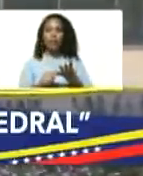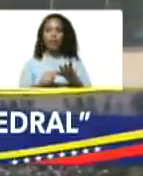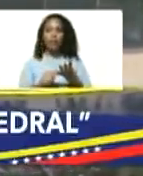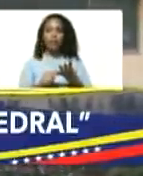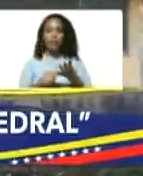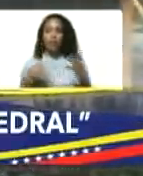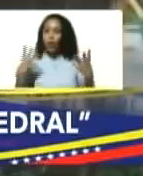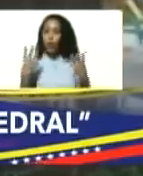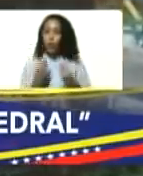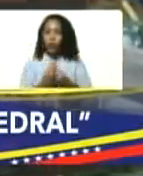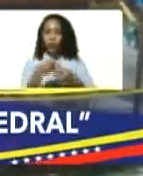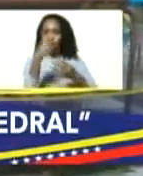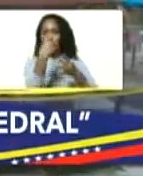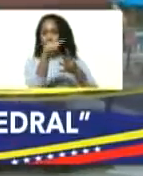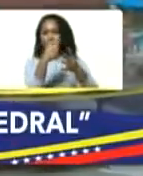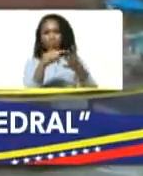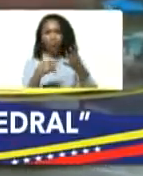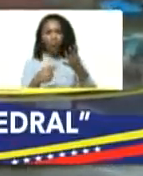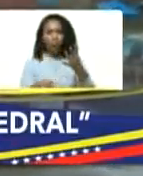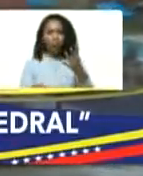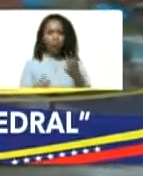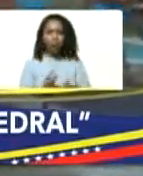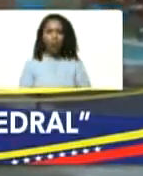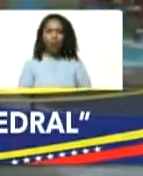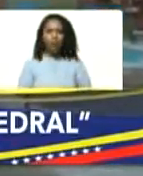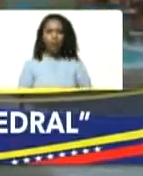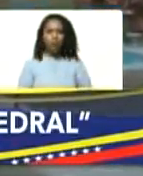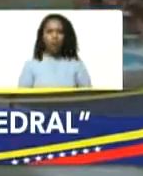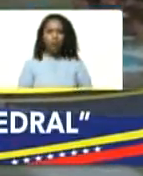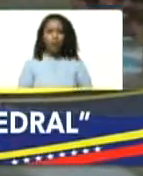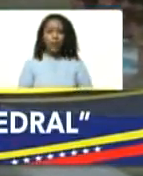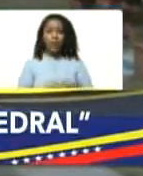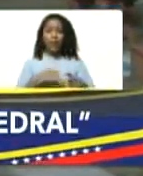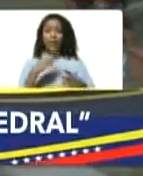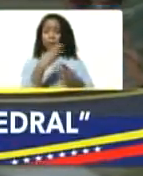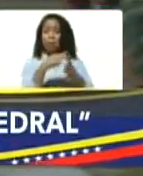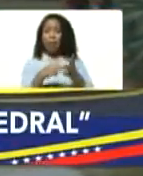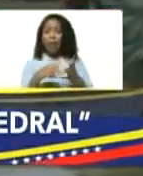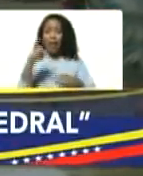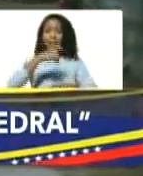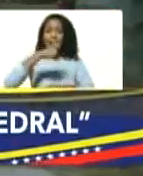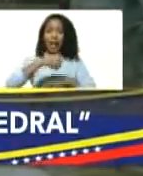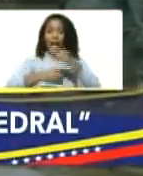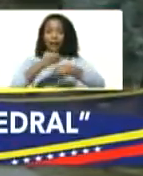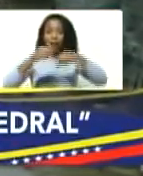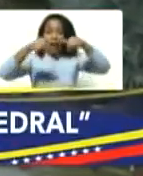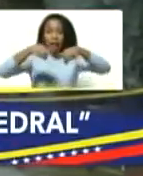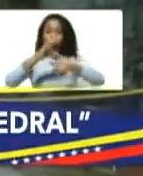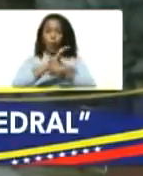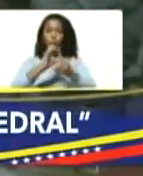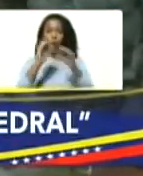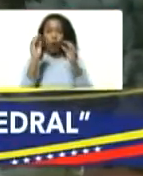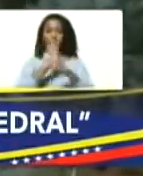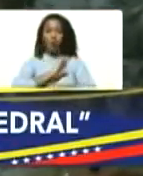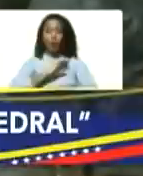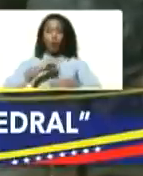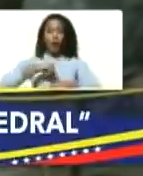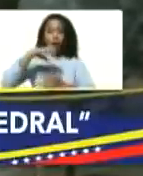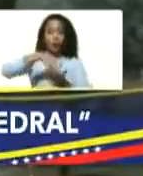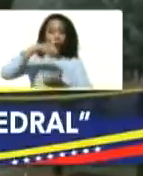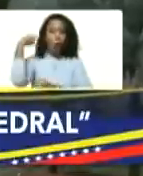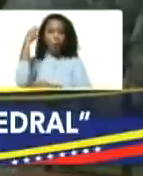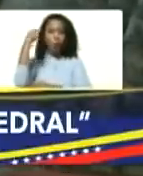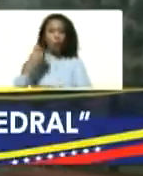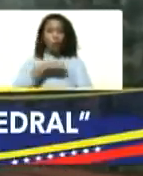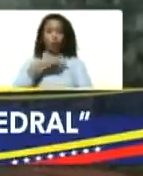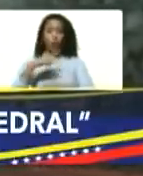conjunto de de artículos y de productos que se hacen acá en el estado apure son un estado altamente